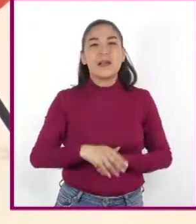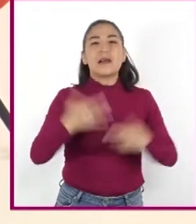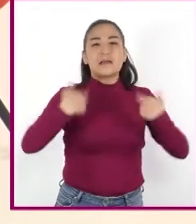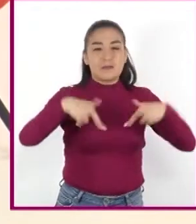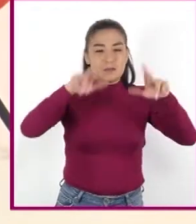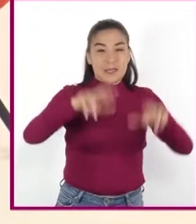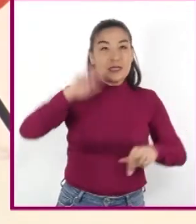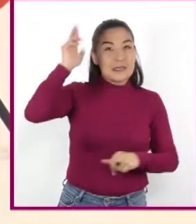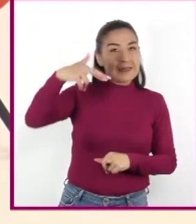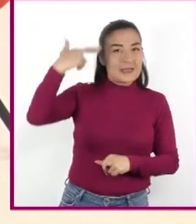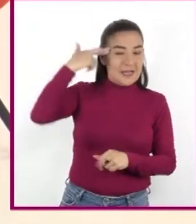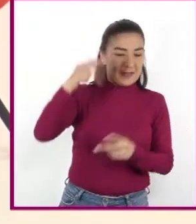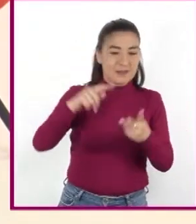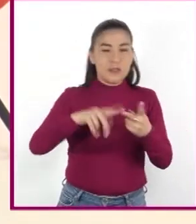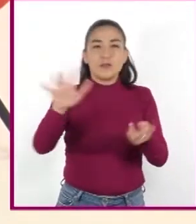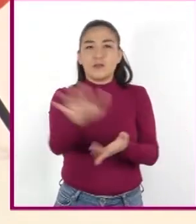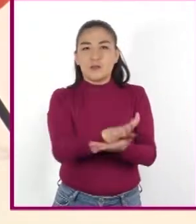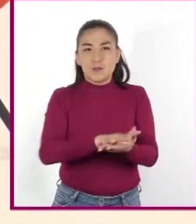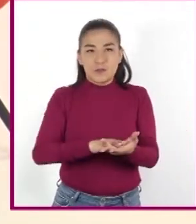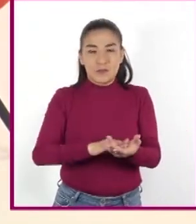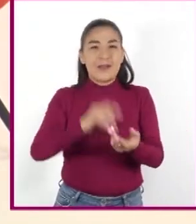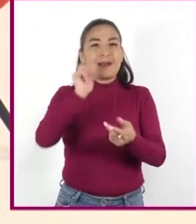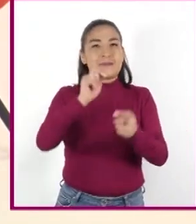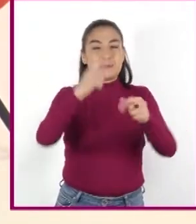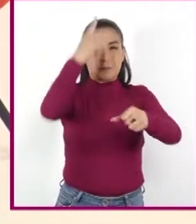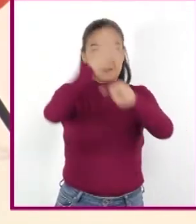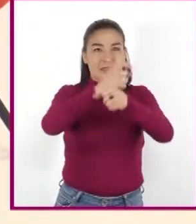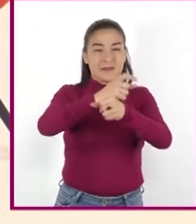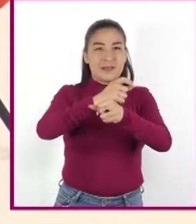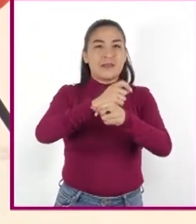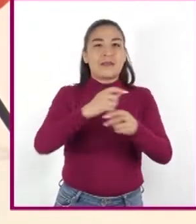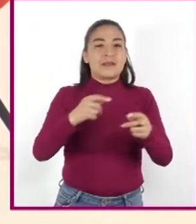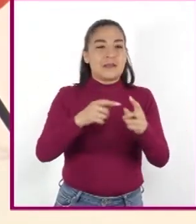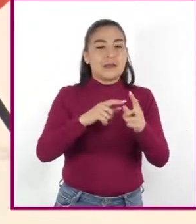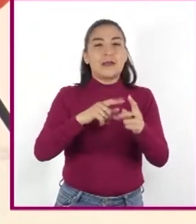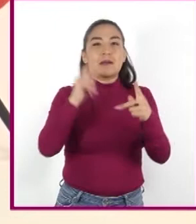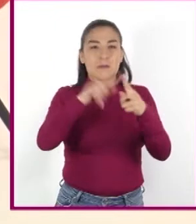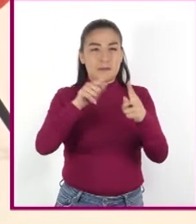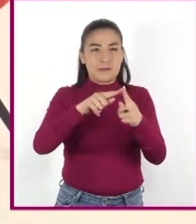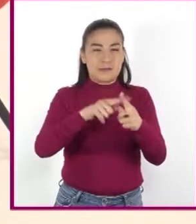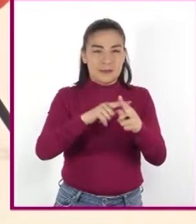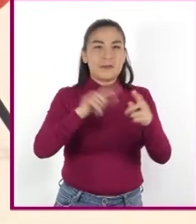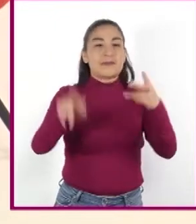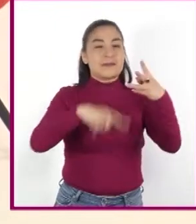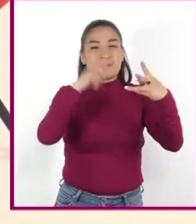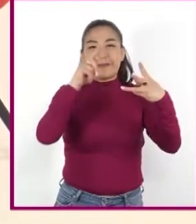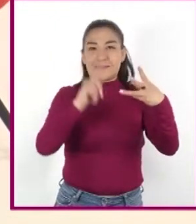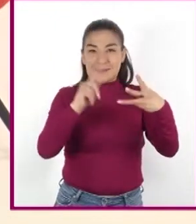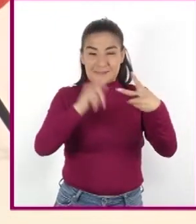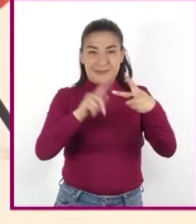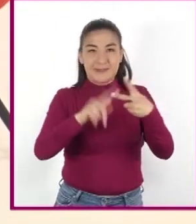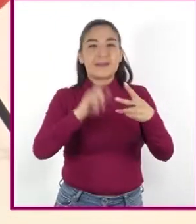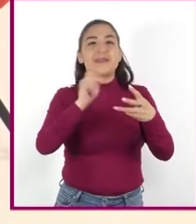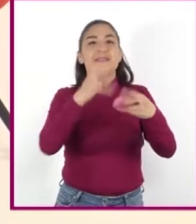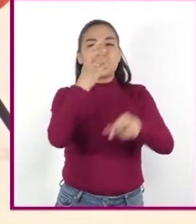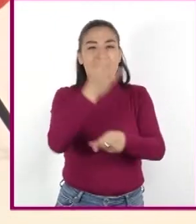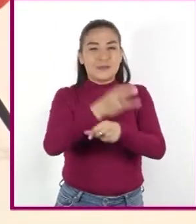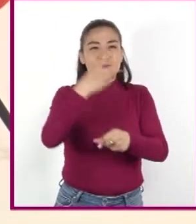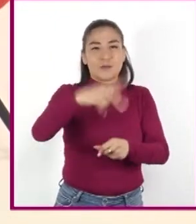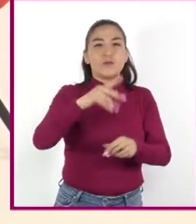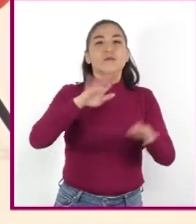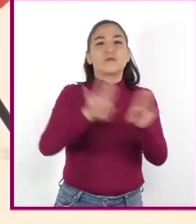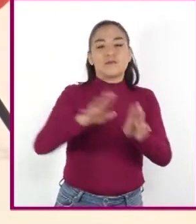rey y a la nobleza en la cúspide, luego el clero y la base, el tercer estado, integrado por la